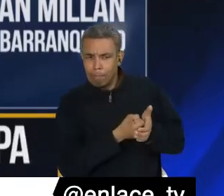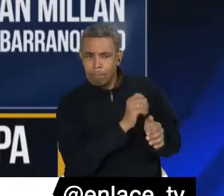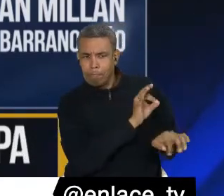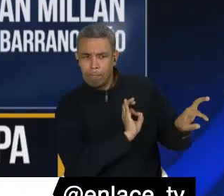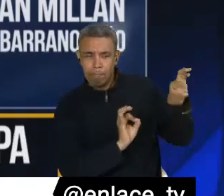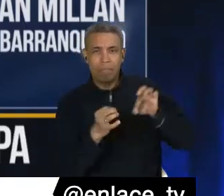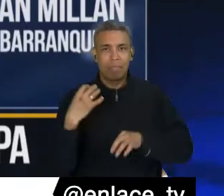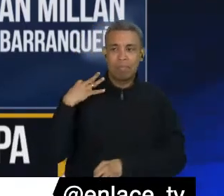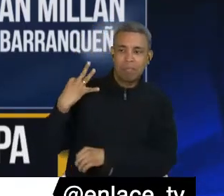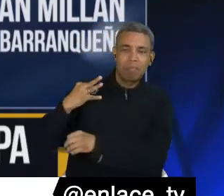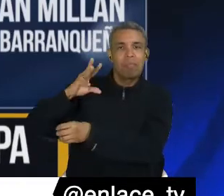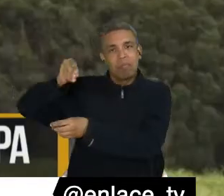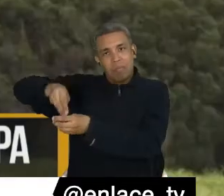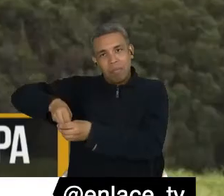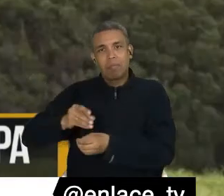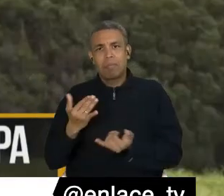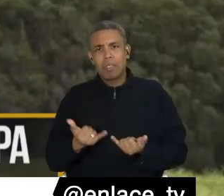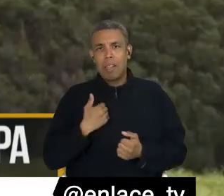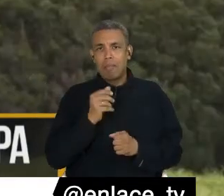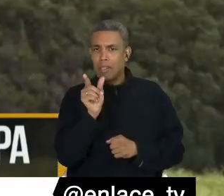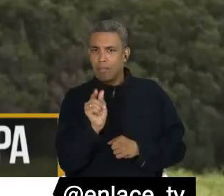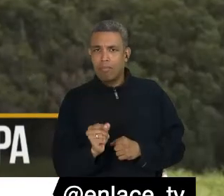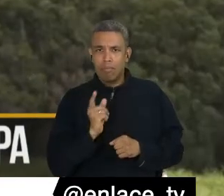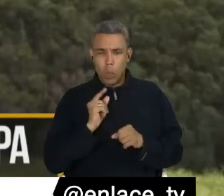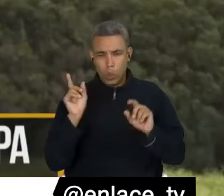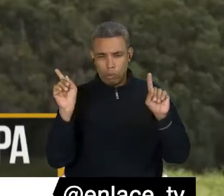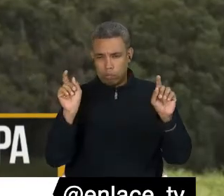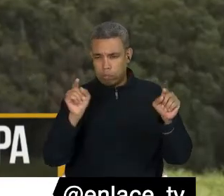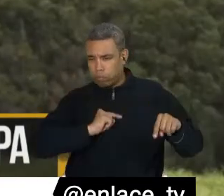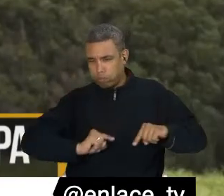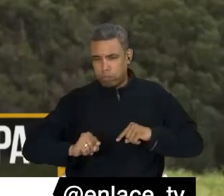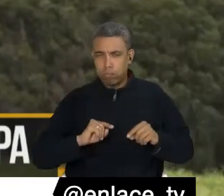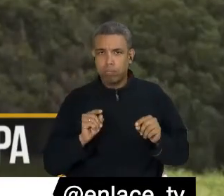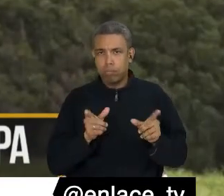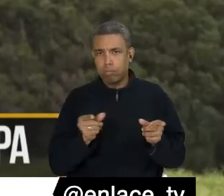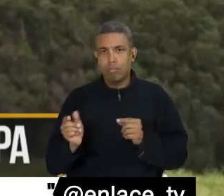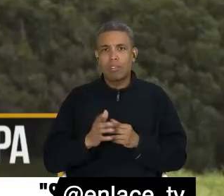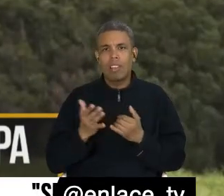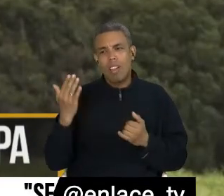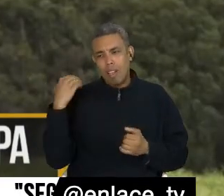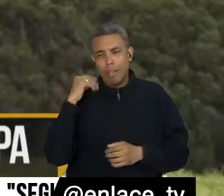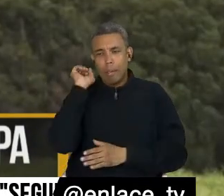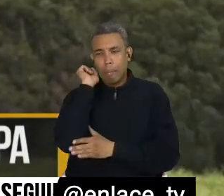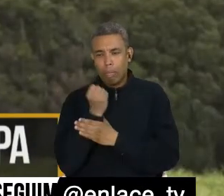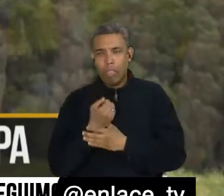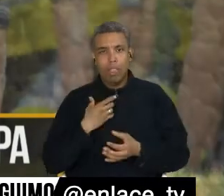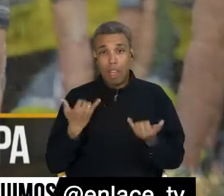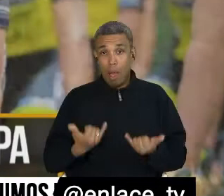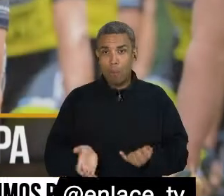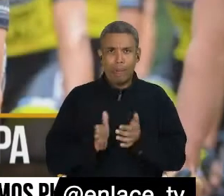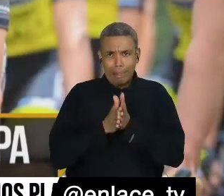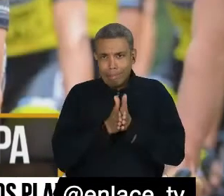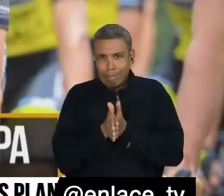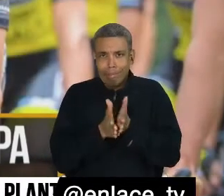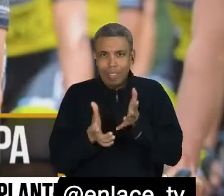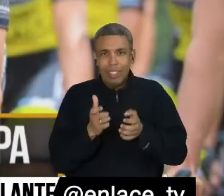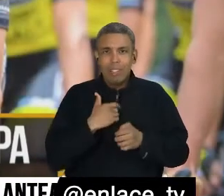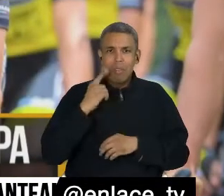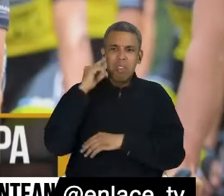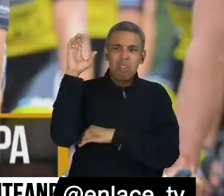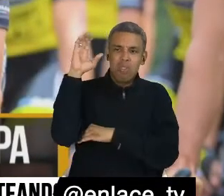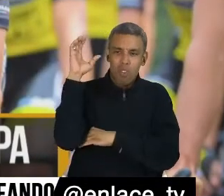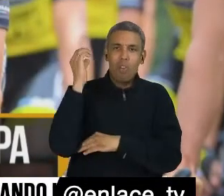logística aquí en Italia. Luego de altibajos en su carrera, Jonathan Millán se encuentra a la expectativa de representar y dejar